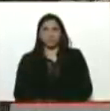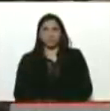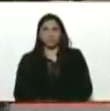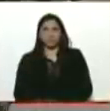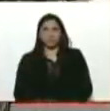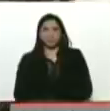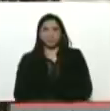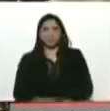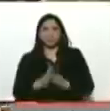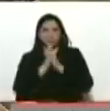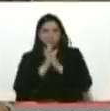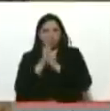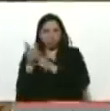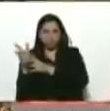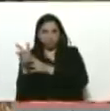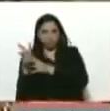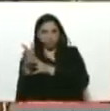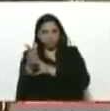vaya recorriendo.